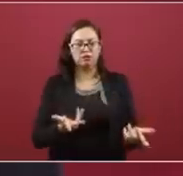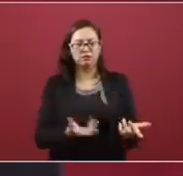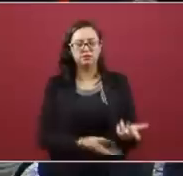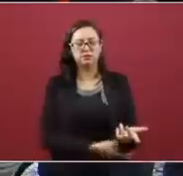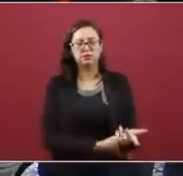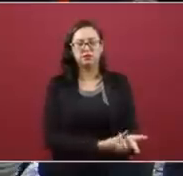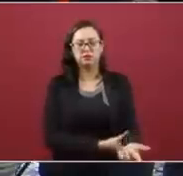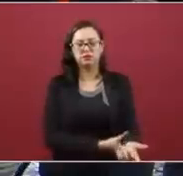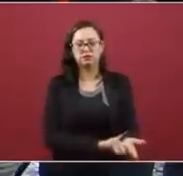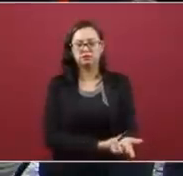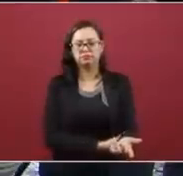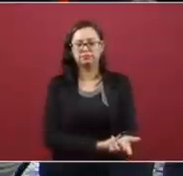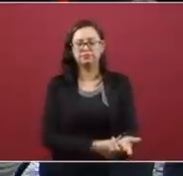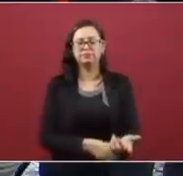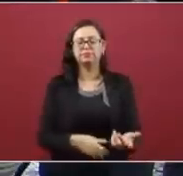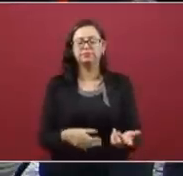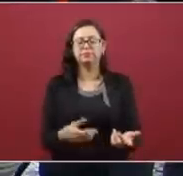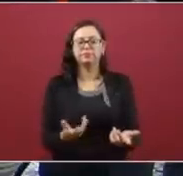que este